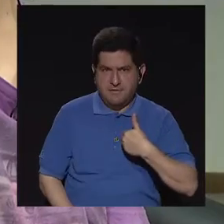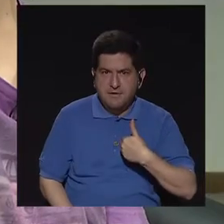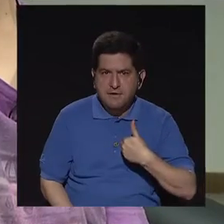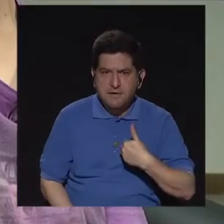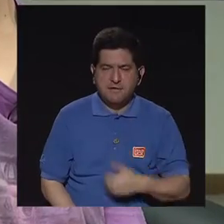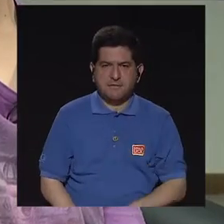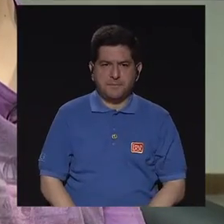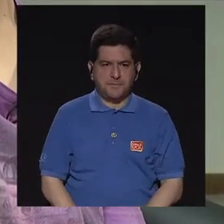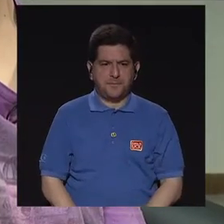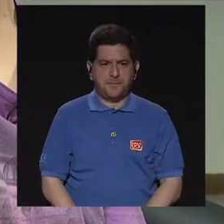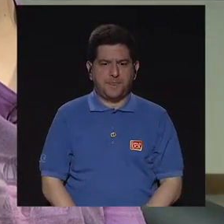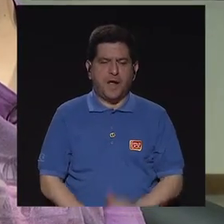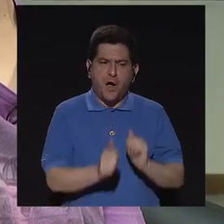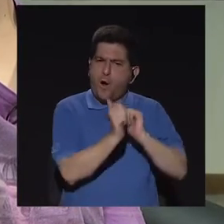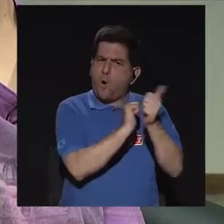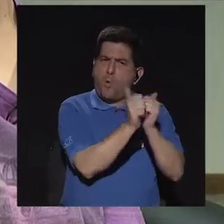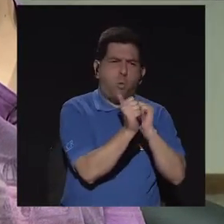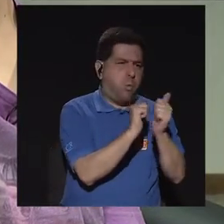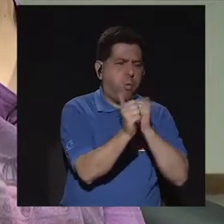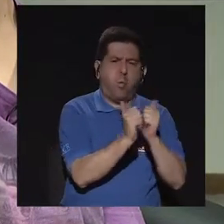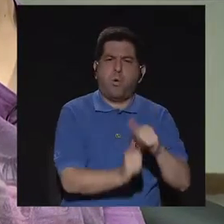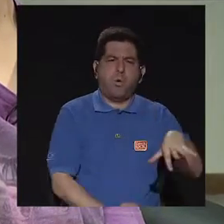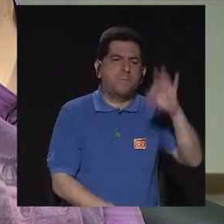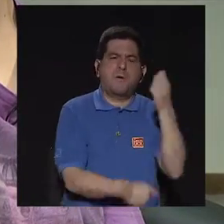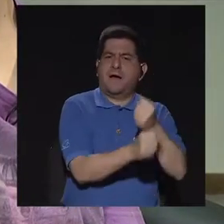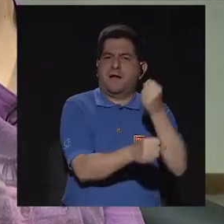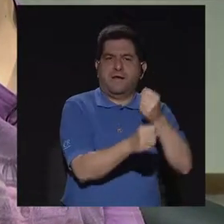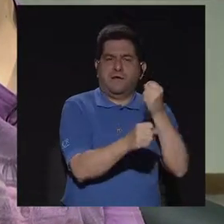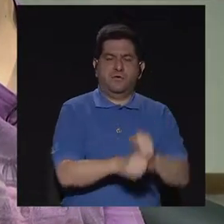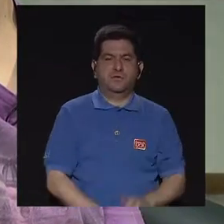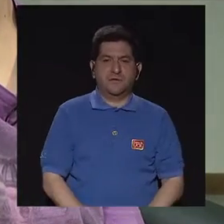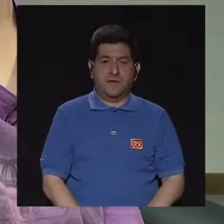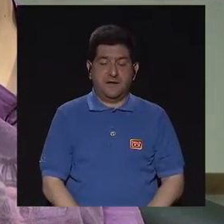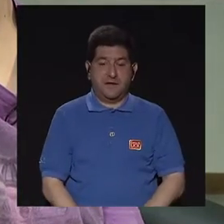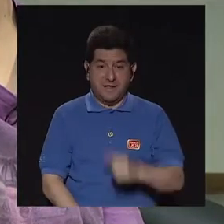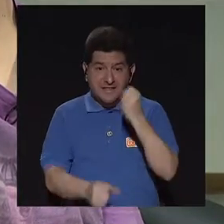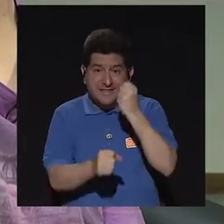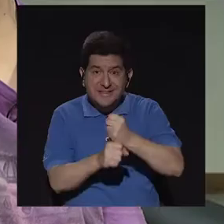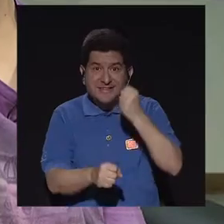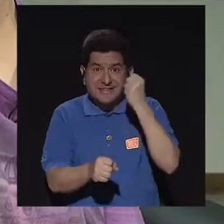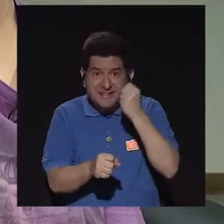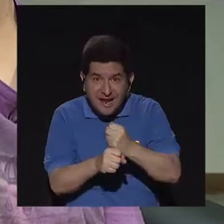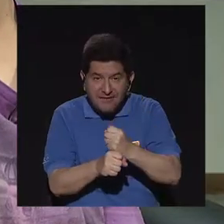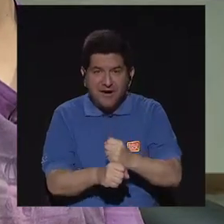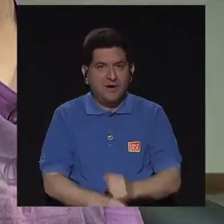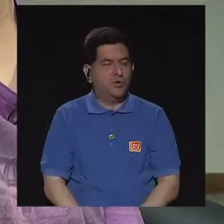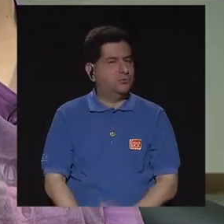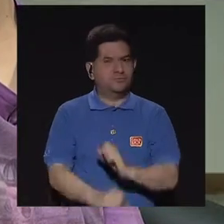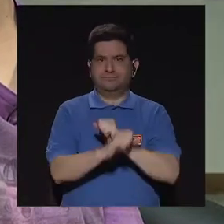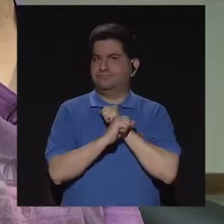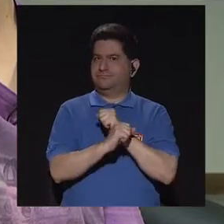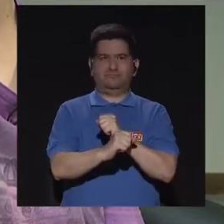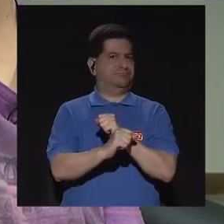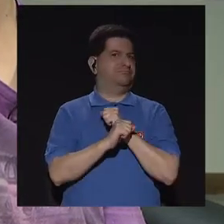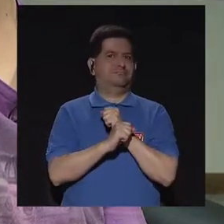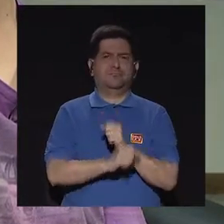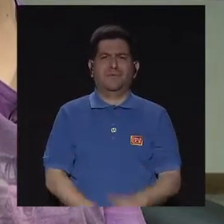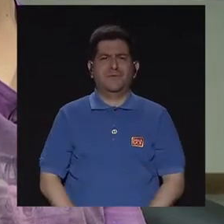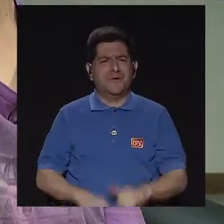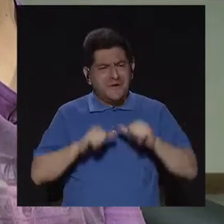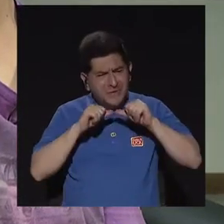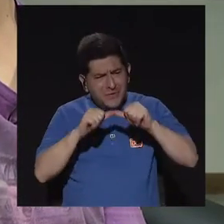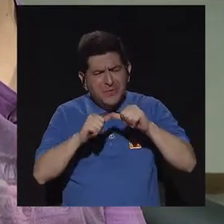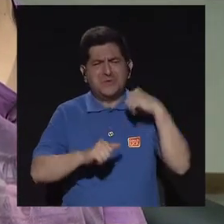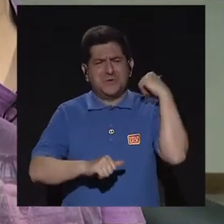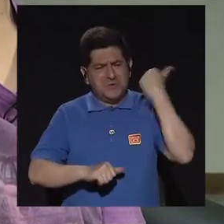es la alta competitividad laboral, que ahora el hecho de conseguir trabajo para nadie es muy seguro y